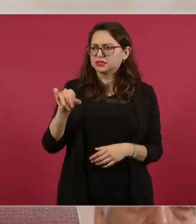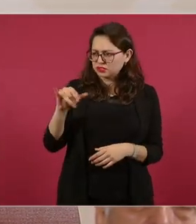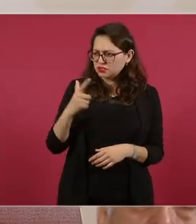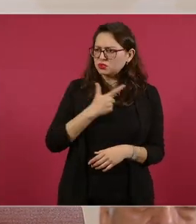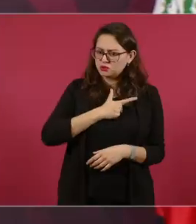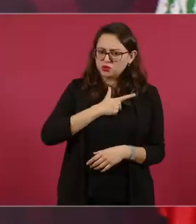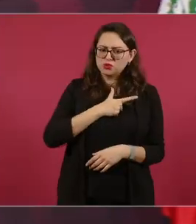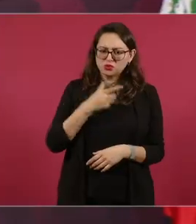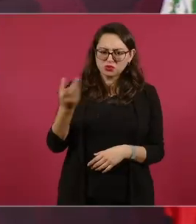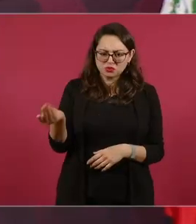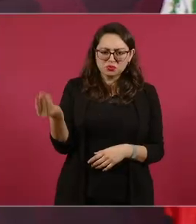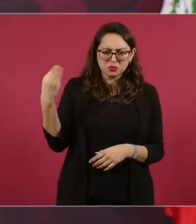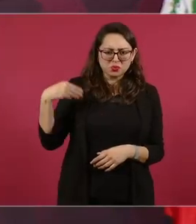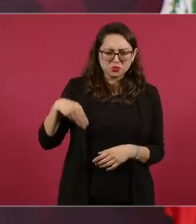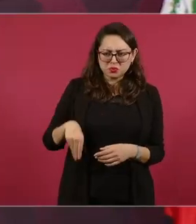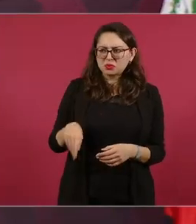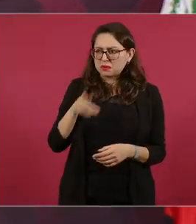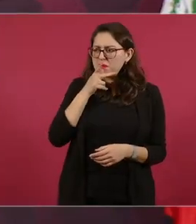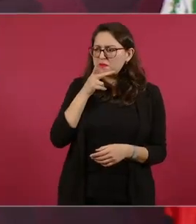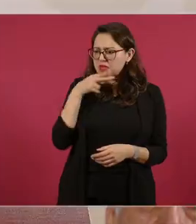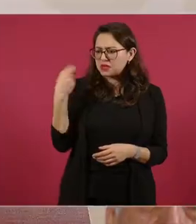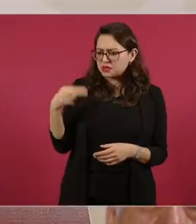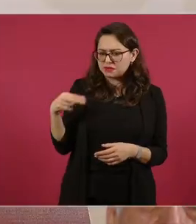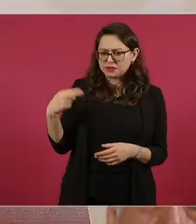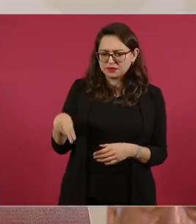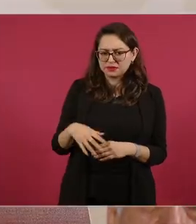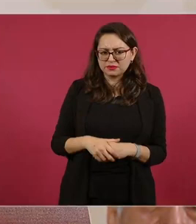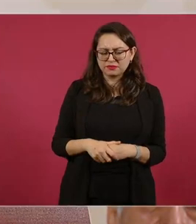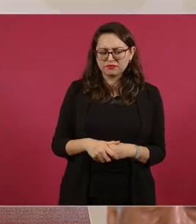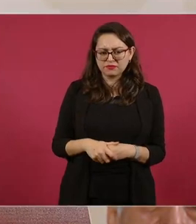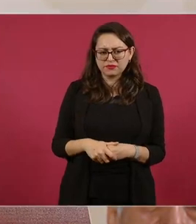¿cómo? ¿Cómo se llama tu mamá?